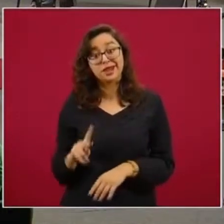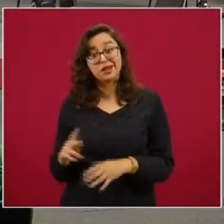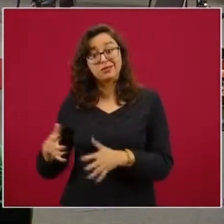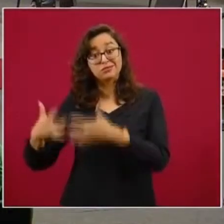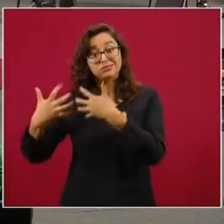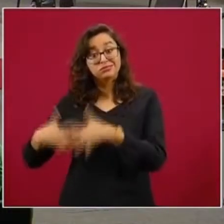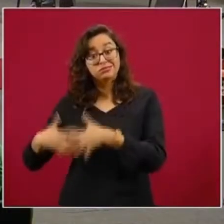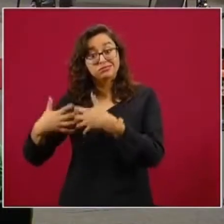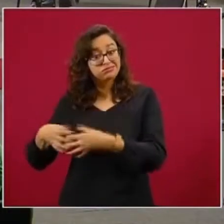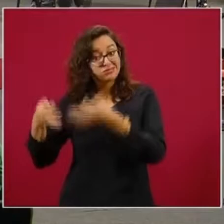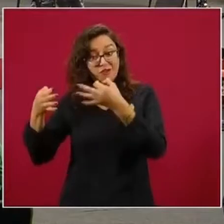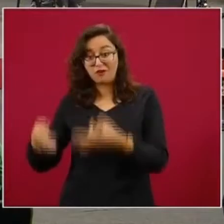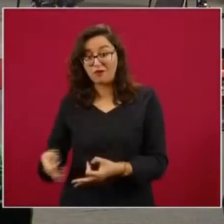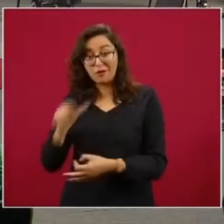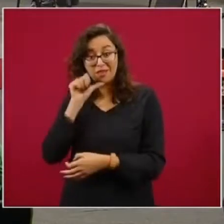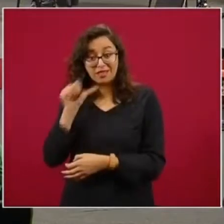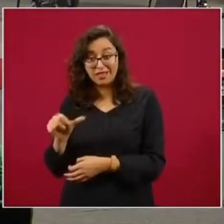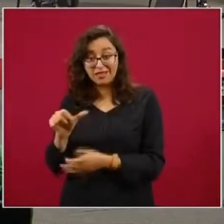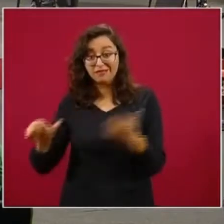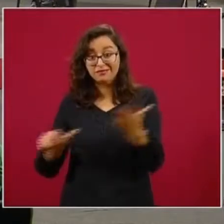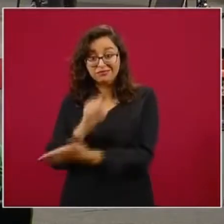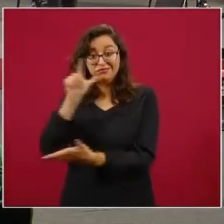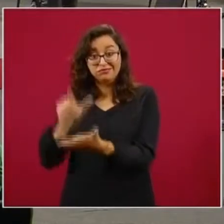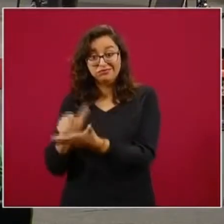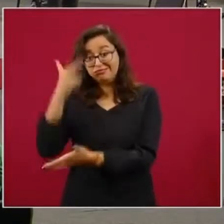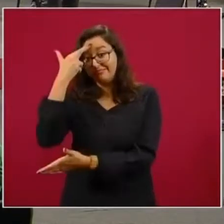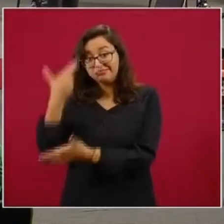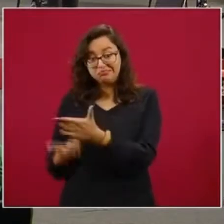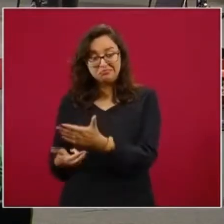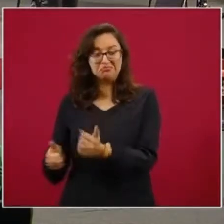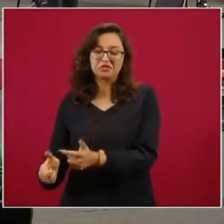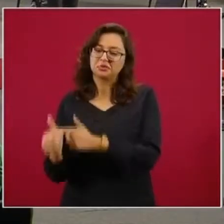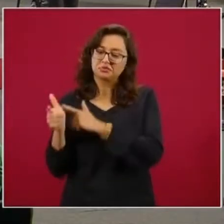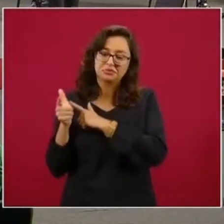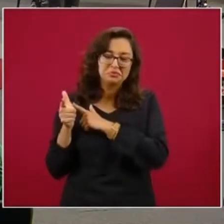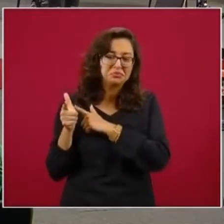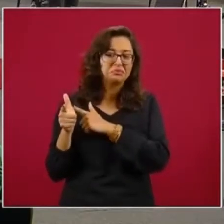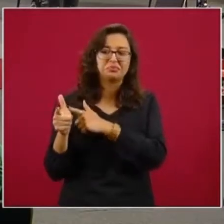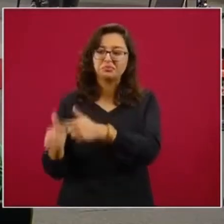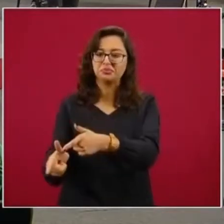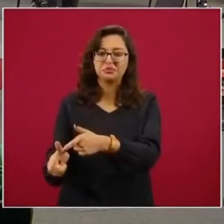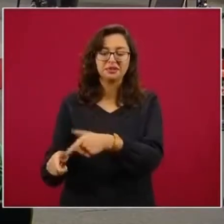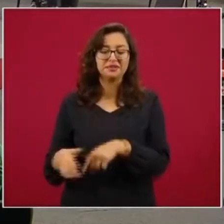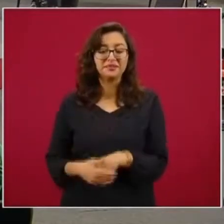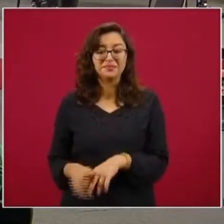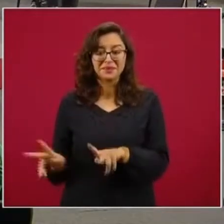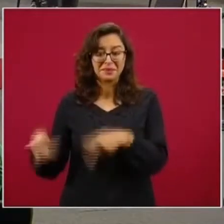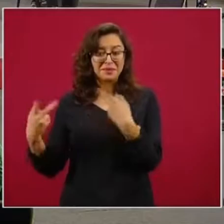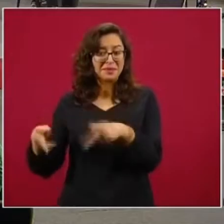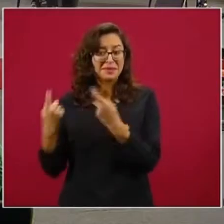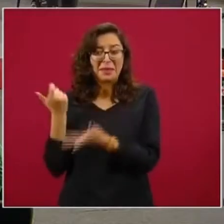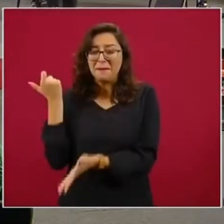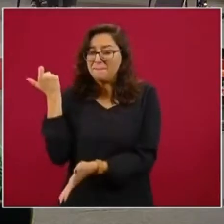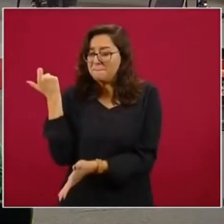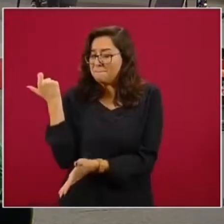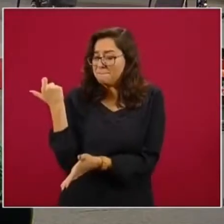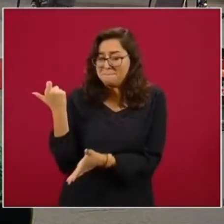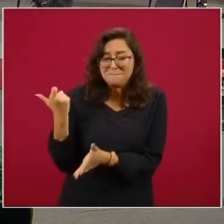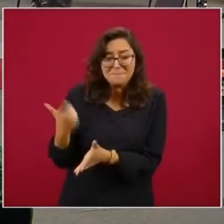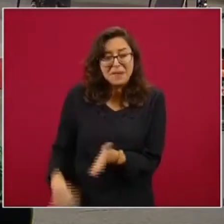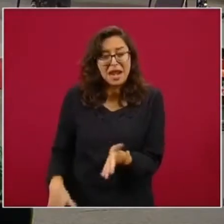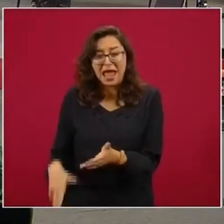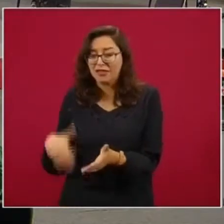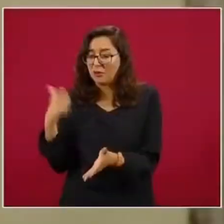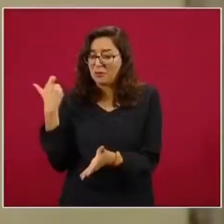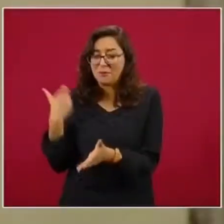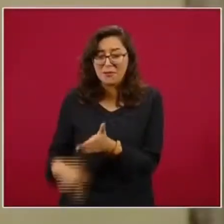ilegales. La mercancía por debajo del precio de la materia prima, incluso la